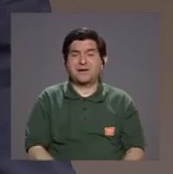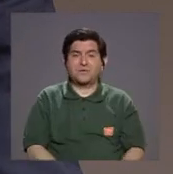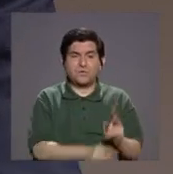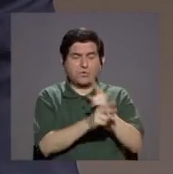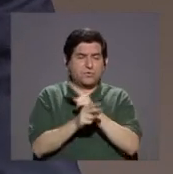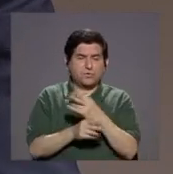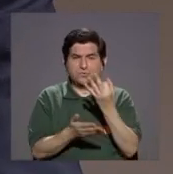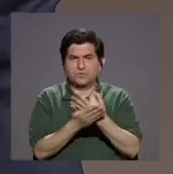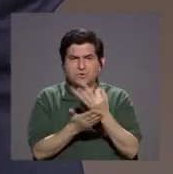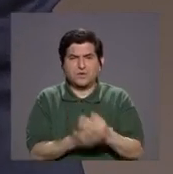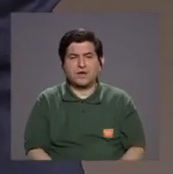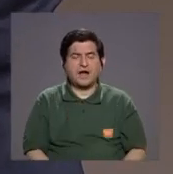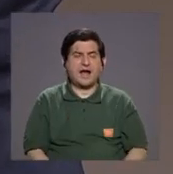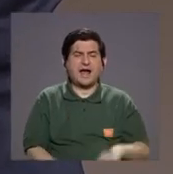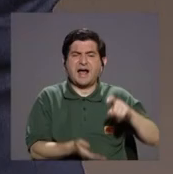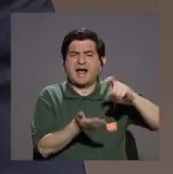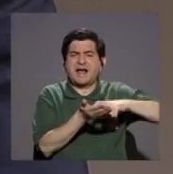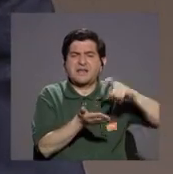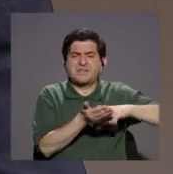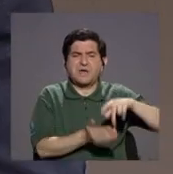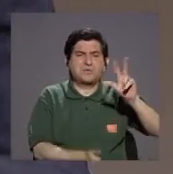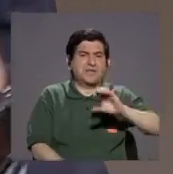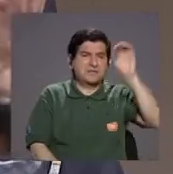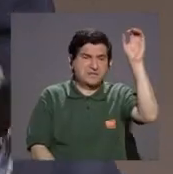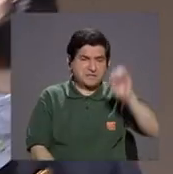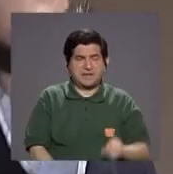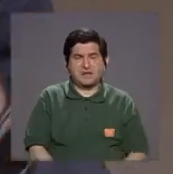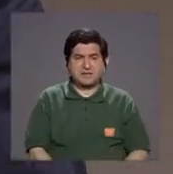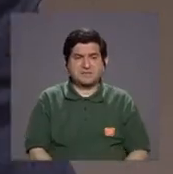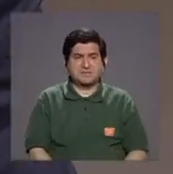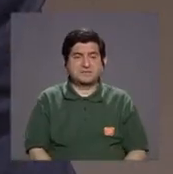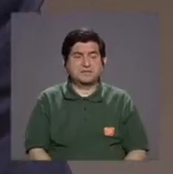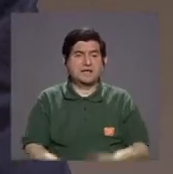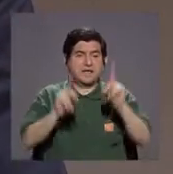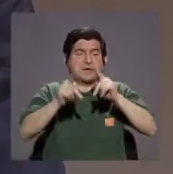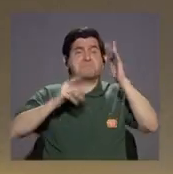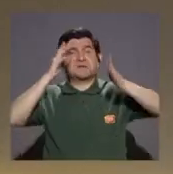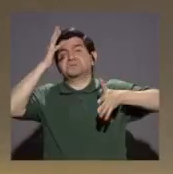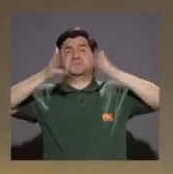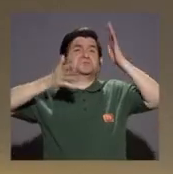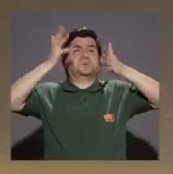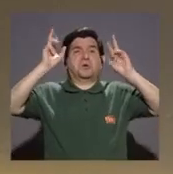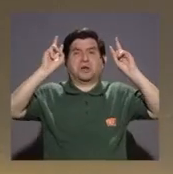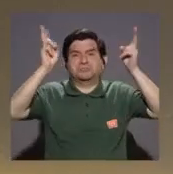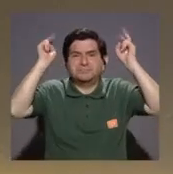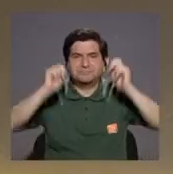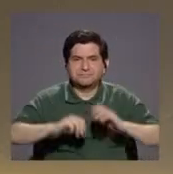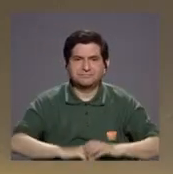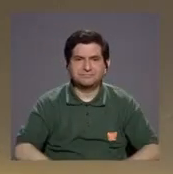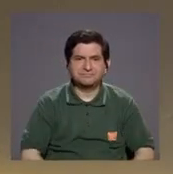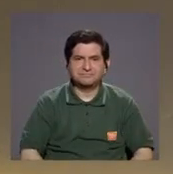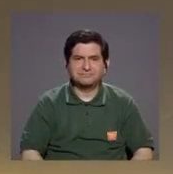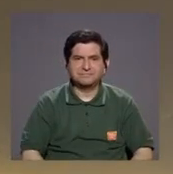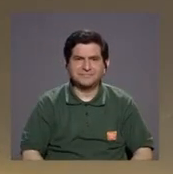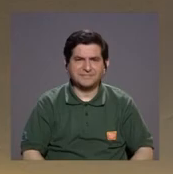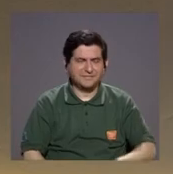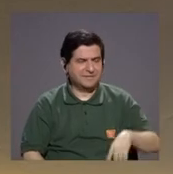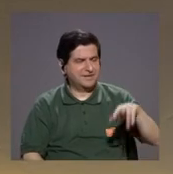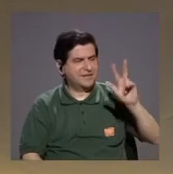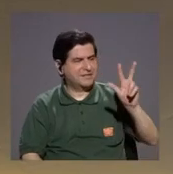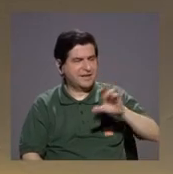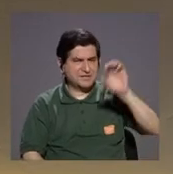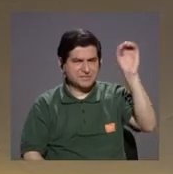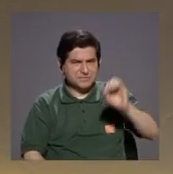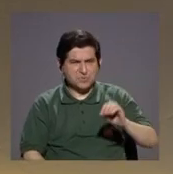tiene un indicador de morosidad que es del 3% que en algún lado alguien se lo inventó bueno y un 3%